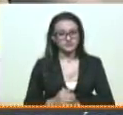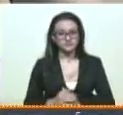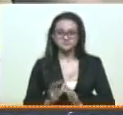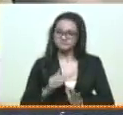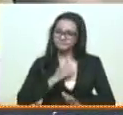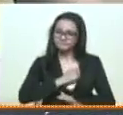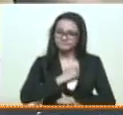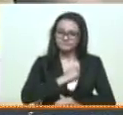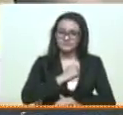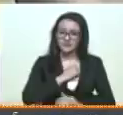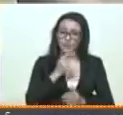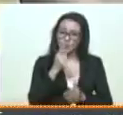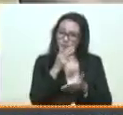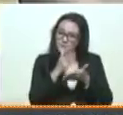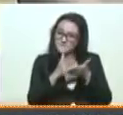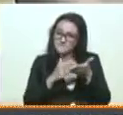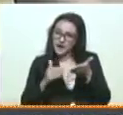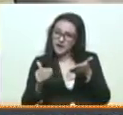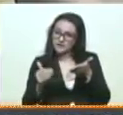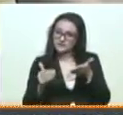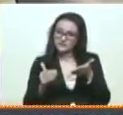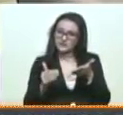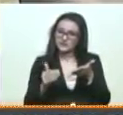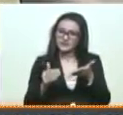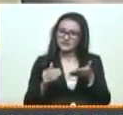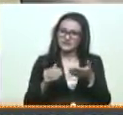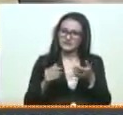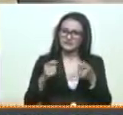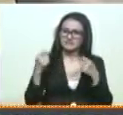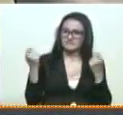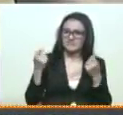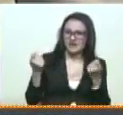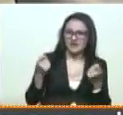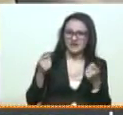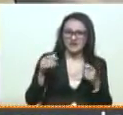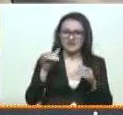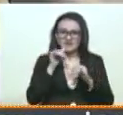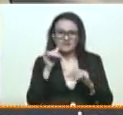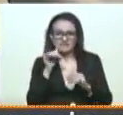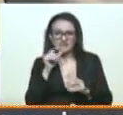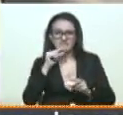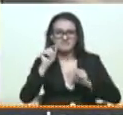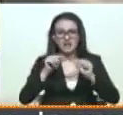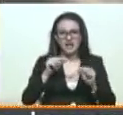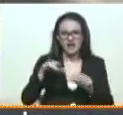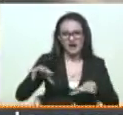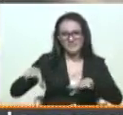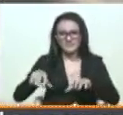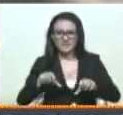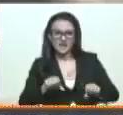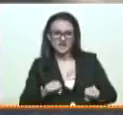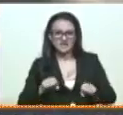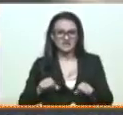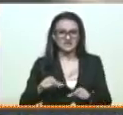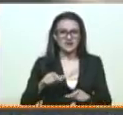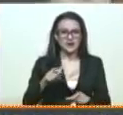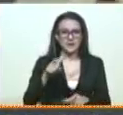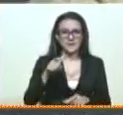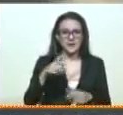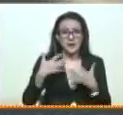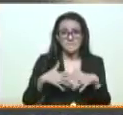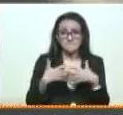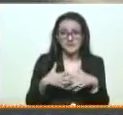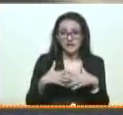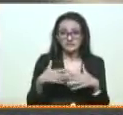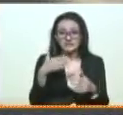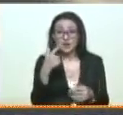Lamentablemente una parte del cartel mediático hegemónico, capitalista, empresas con fines de lucro, con